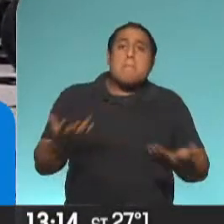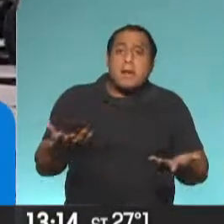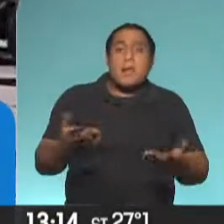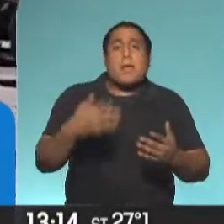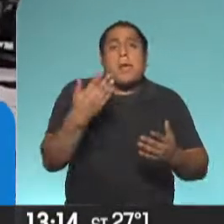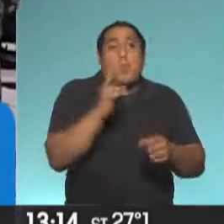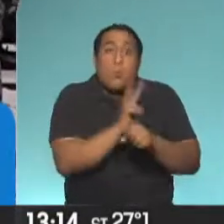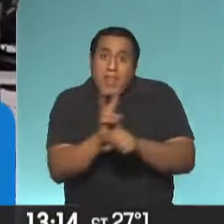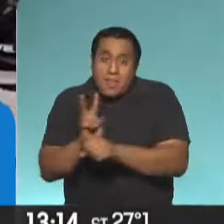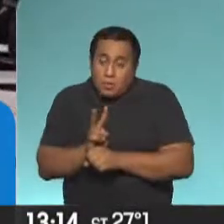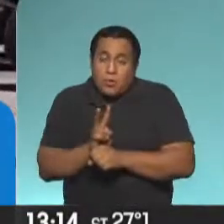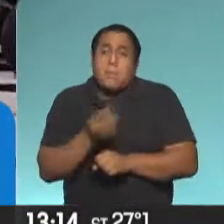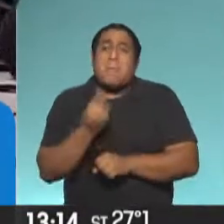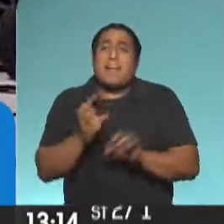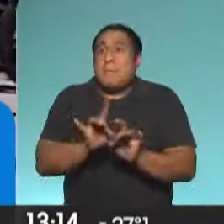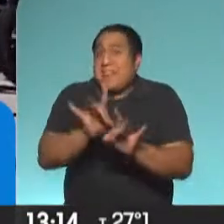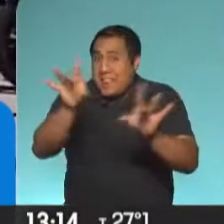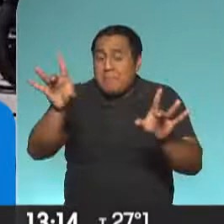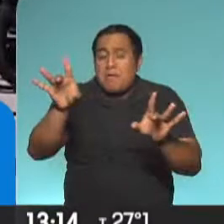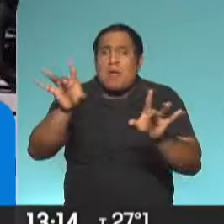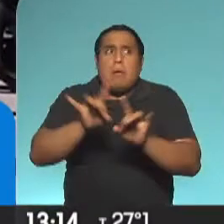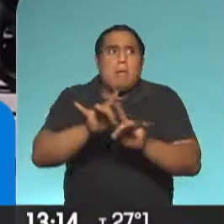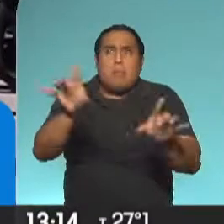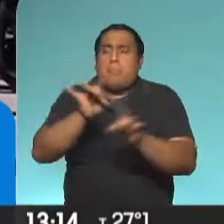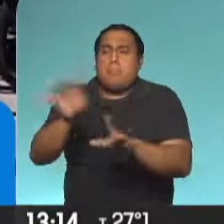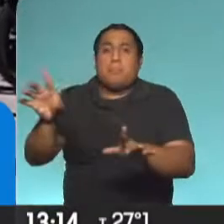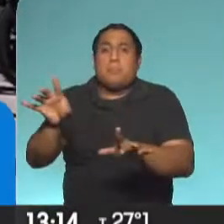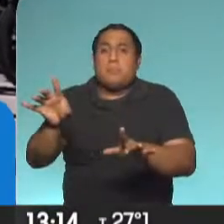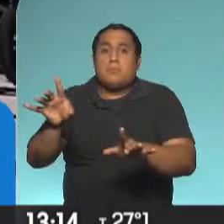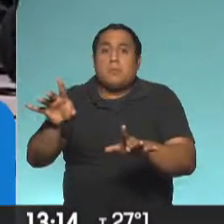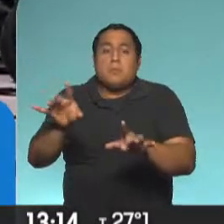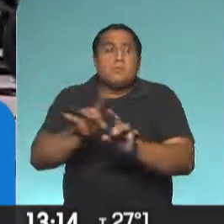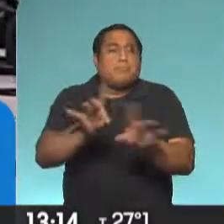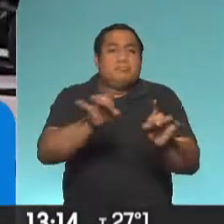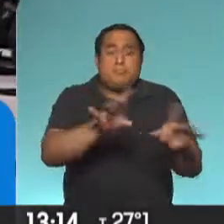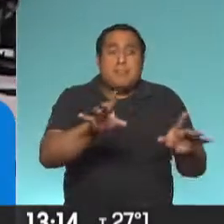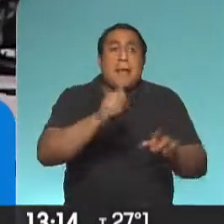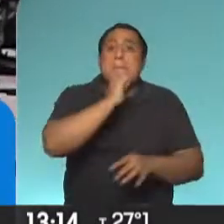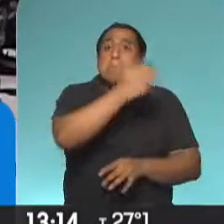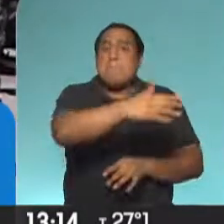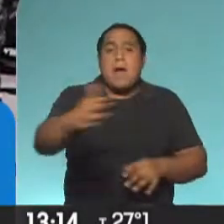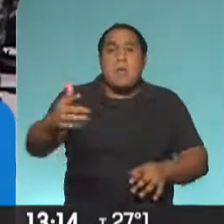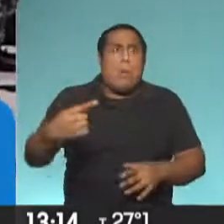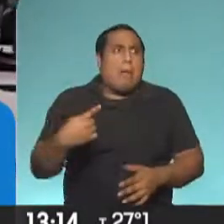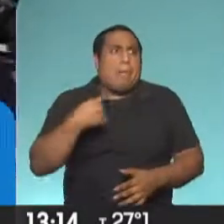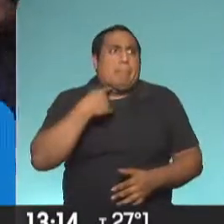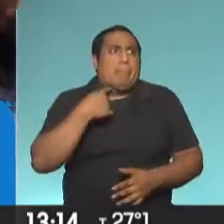las precauciones para que la pandemia no encuentre justamente en la costa un